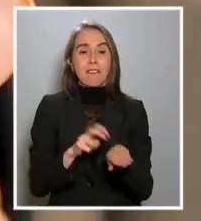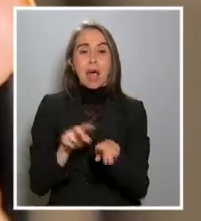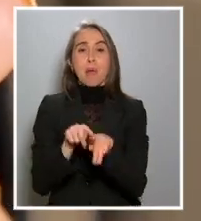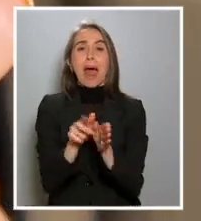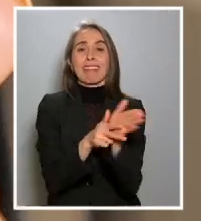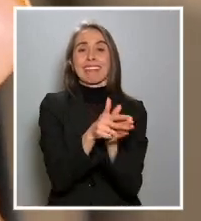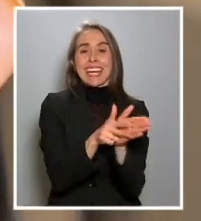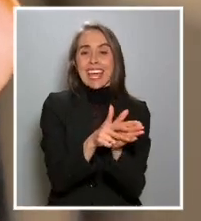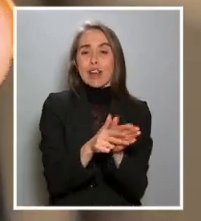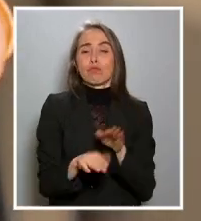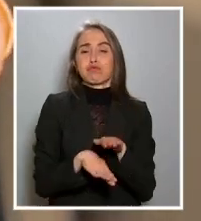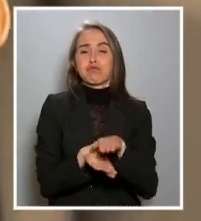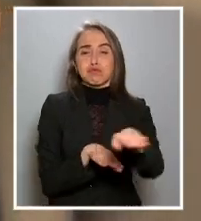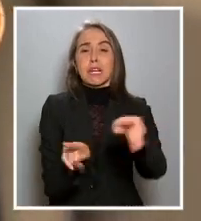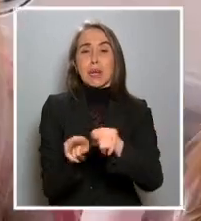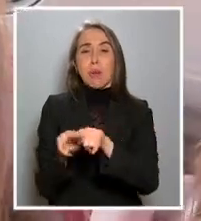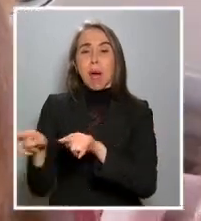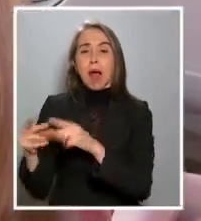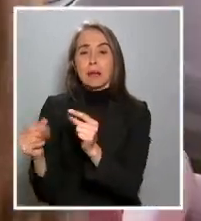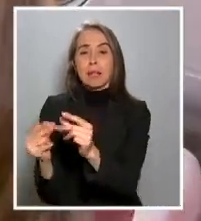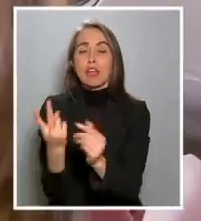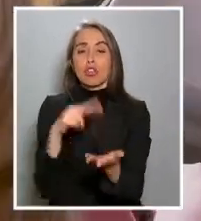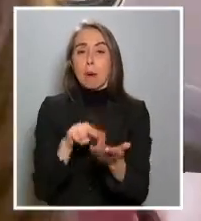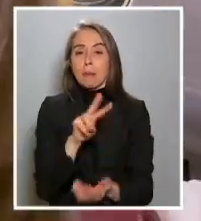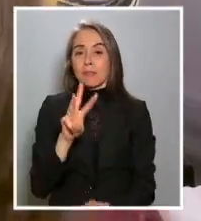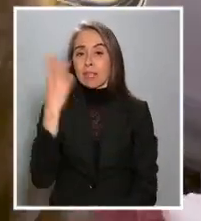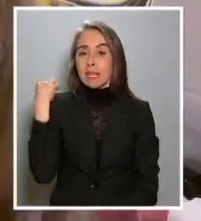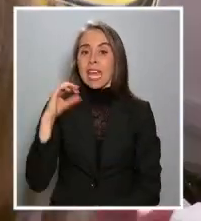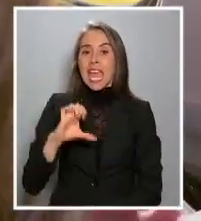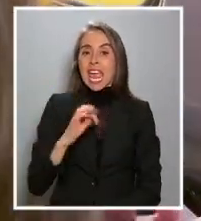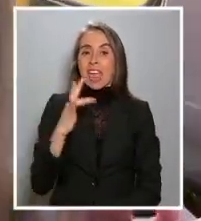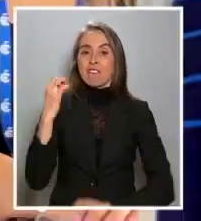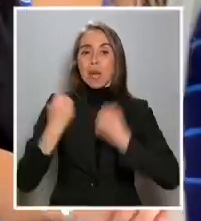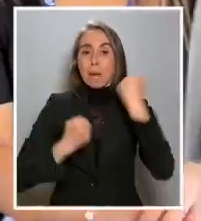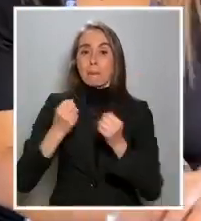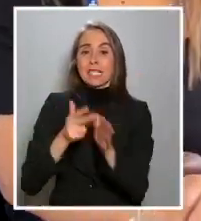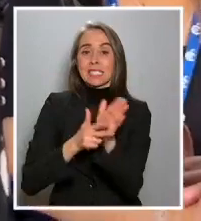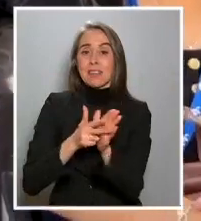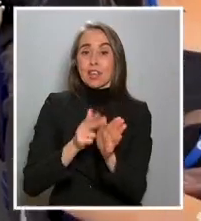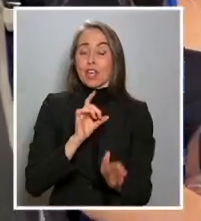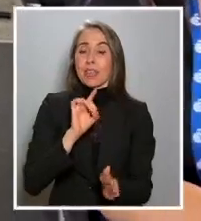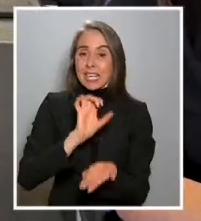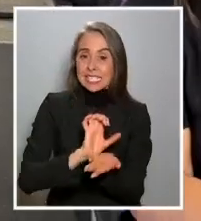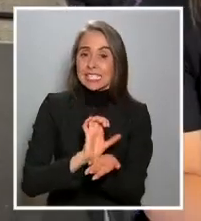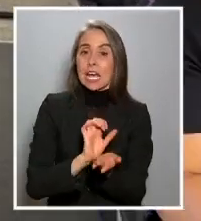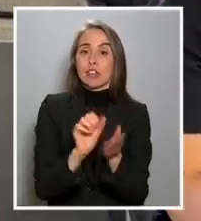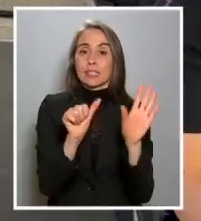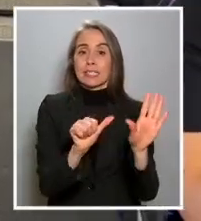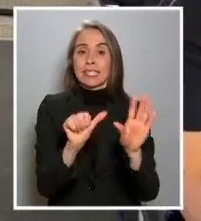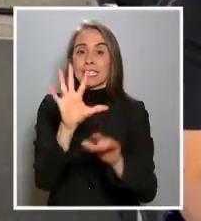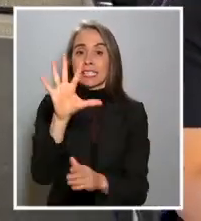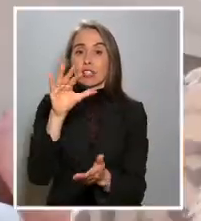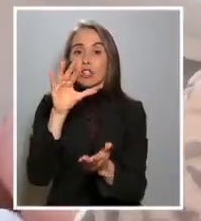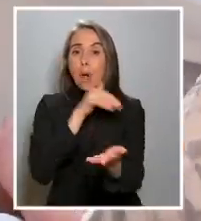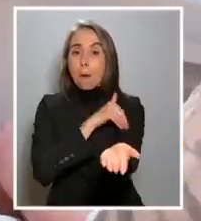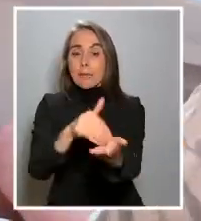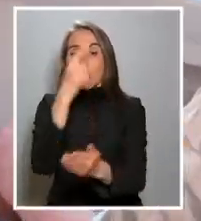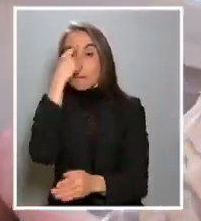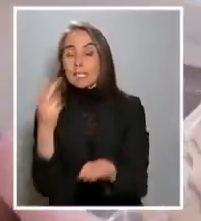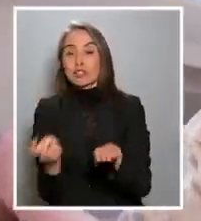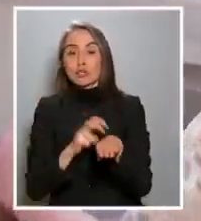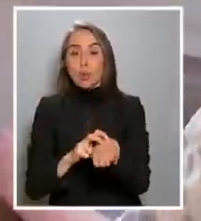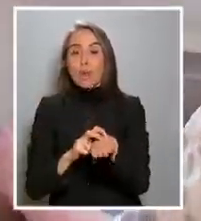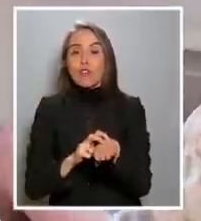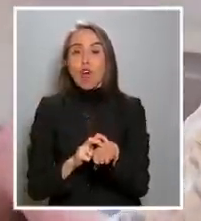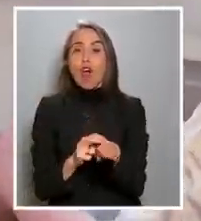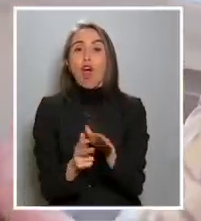En 2023, la empresa Ferrocarriles del Estado alcanzó una cifra histórica de 65 millones de pasajeros en